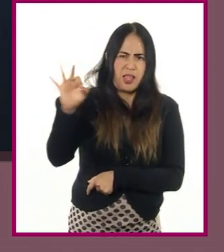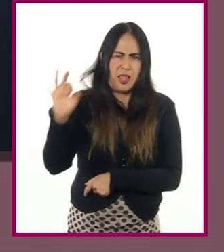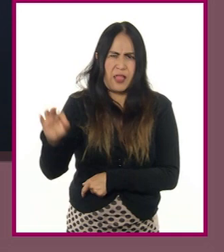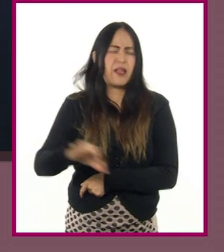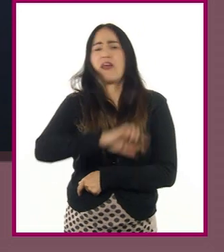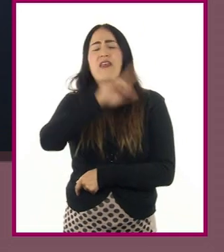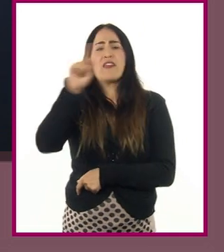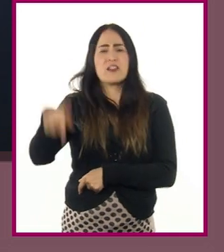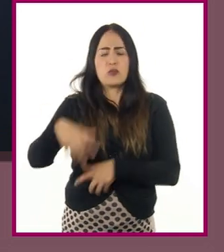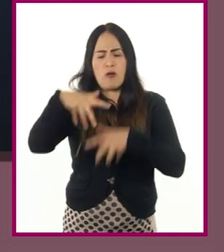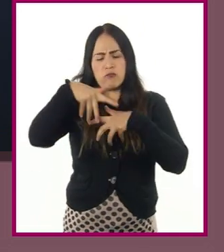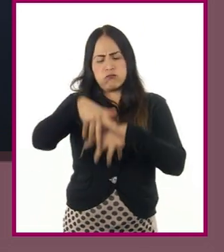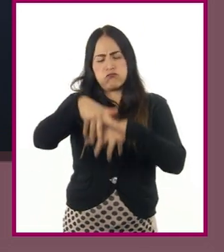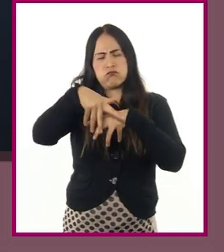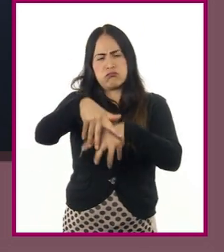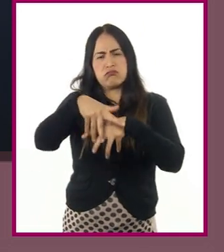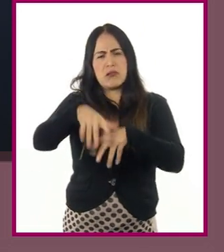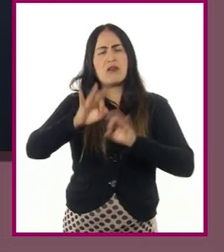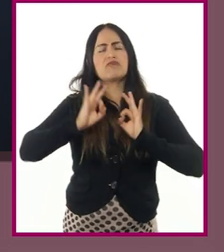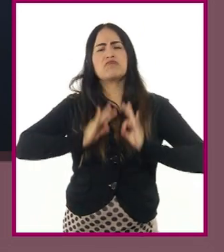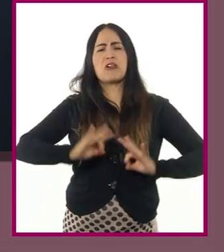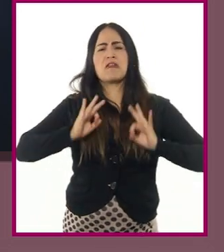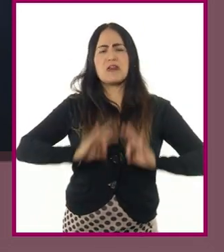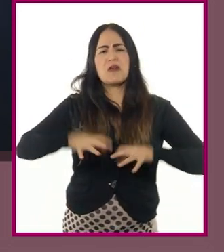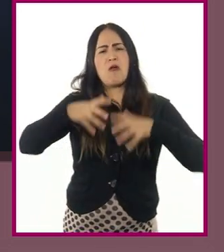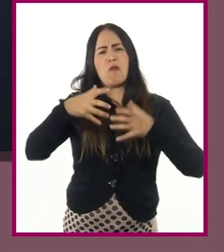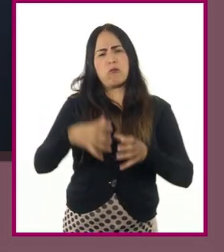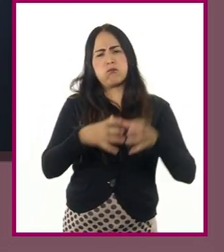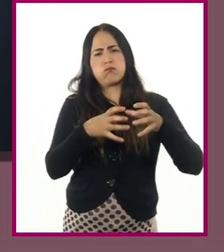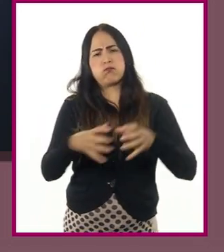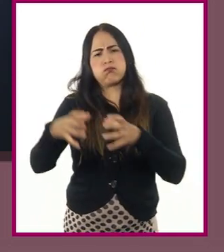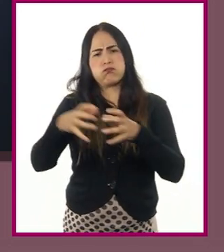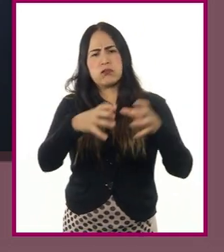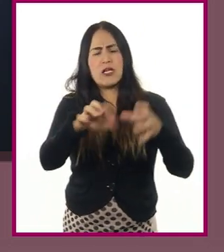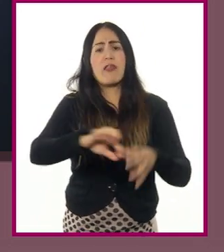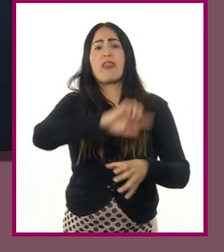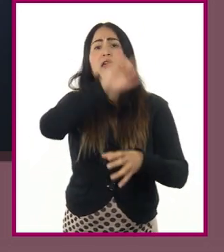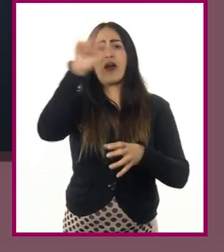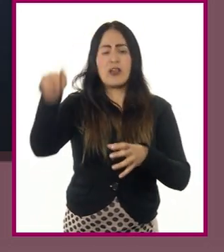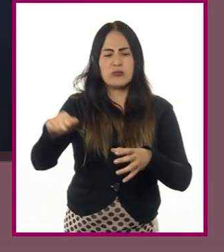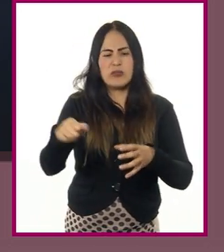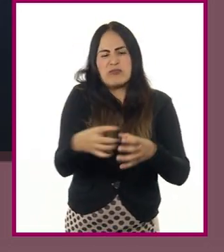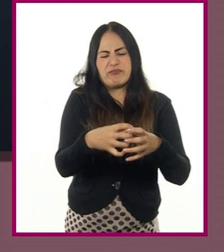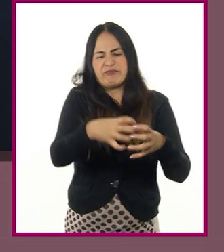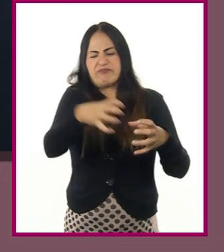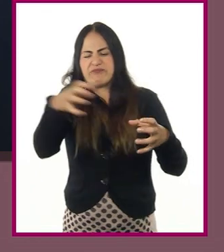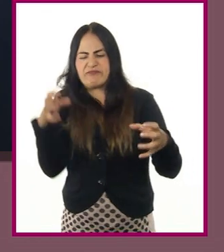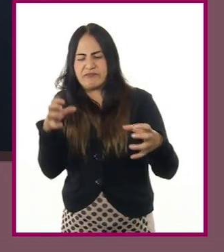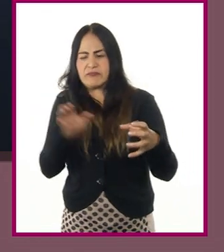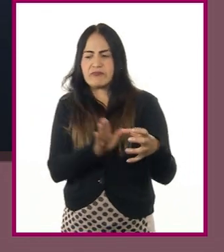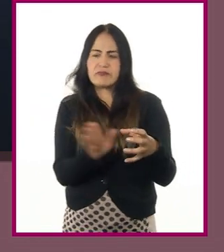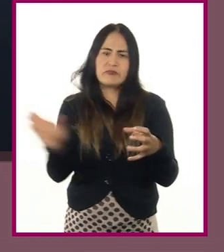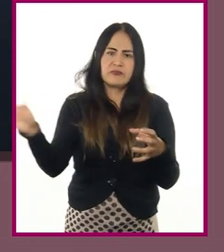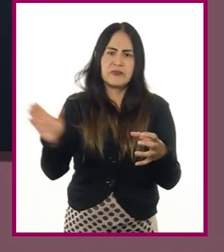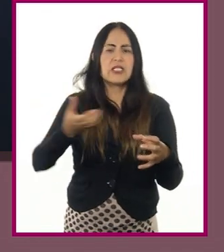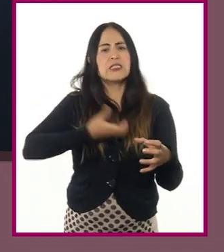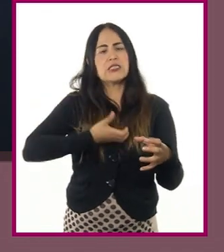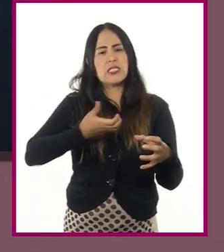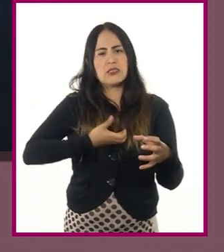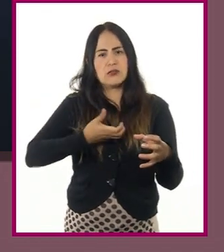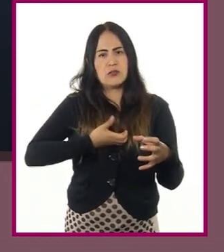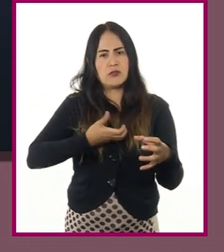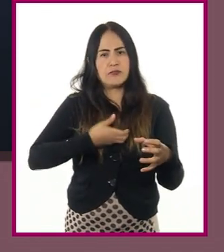manifestación supuestamente controlada de los politécnicos y se va al centro. Y llegan por el hemiciclo a